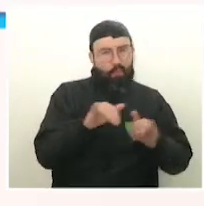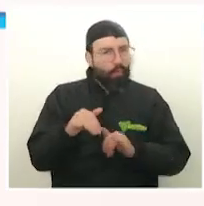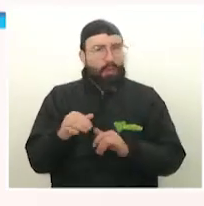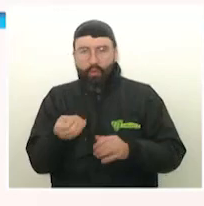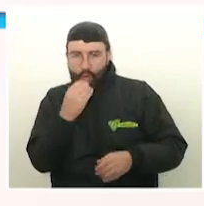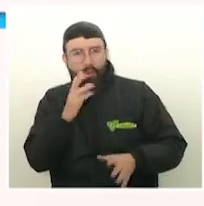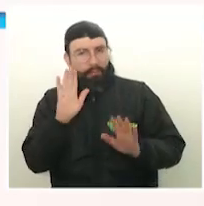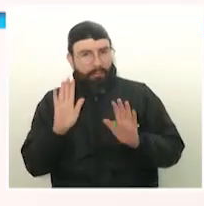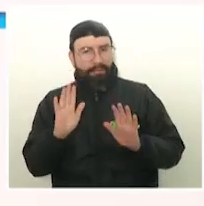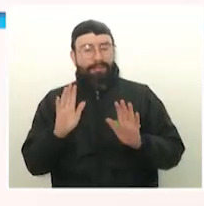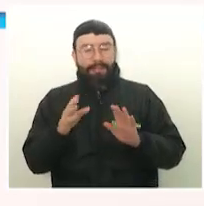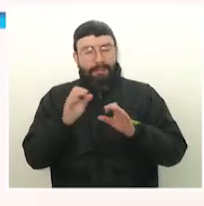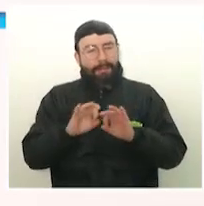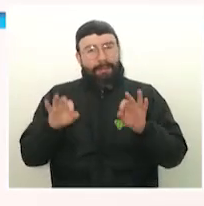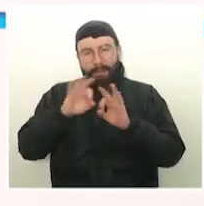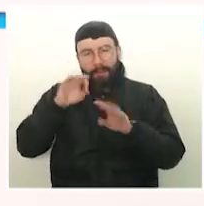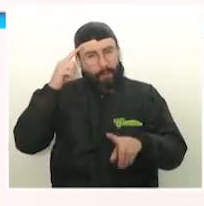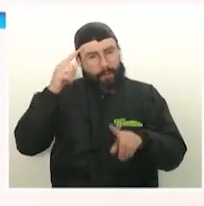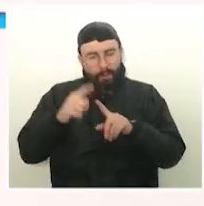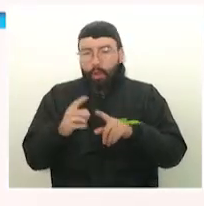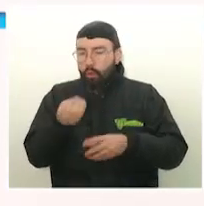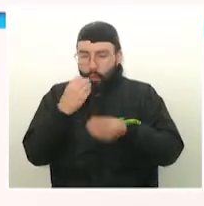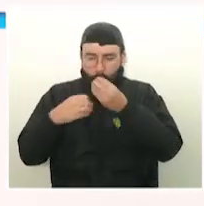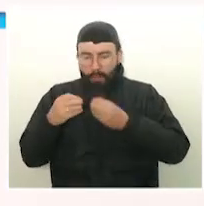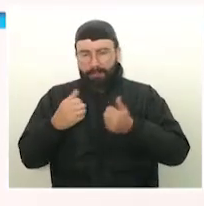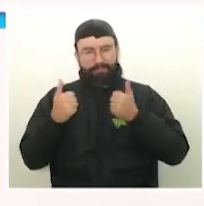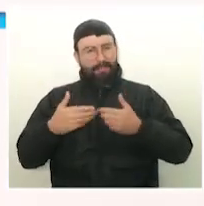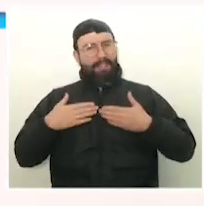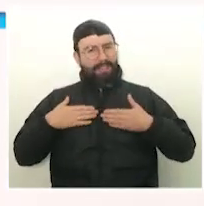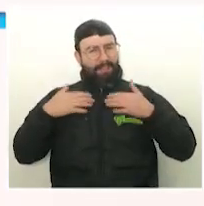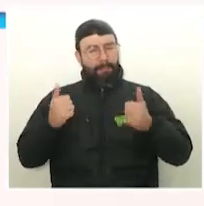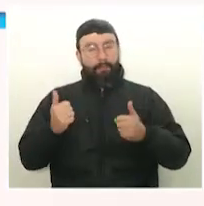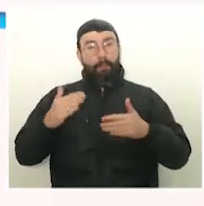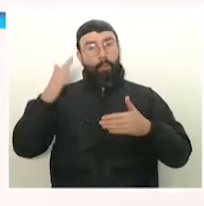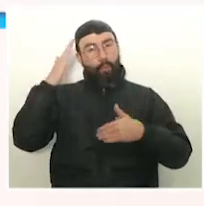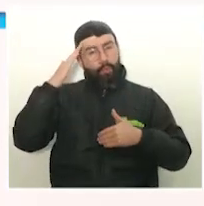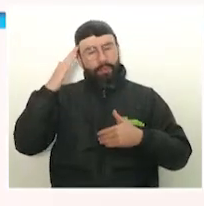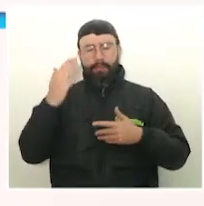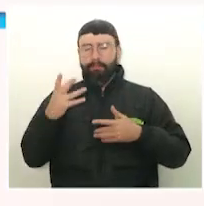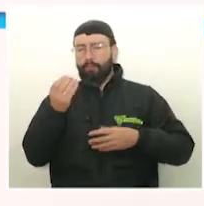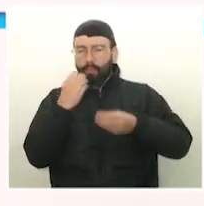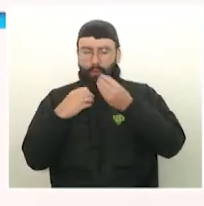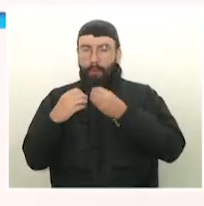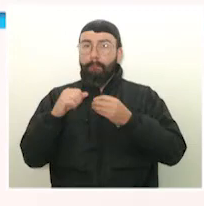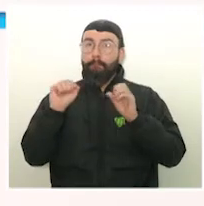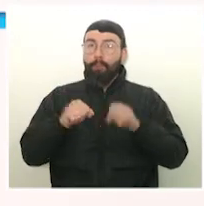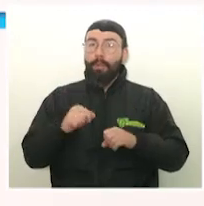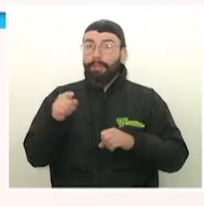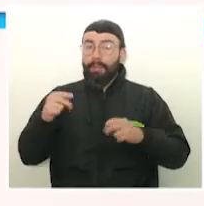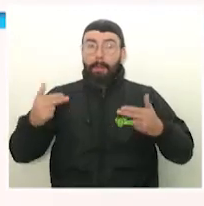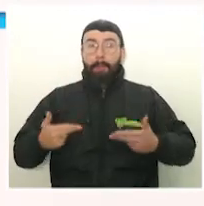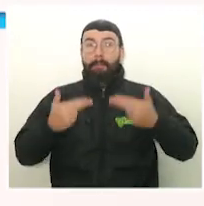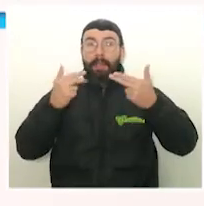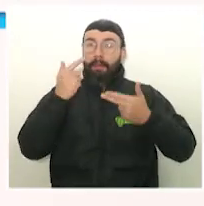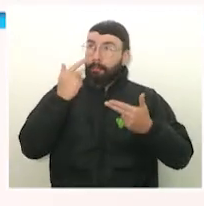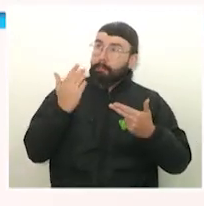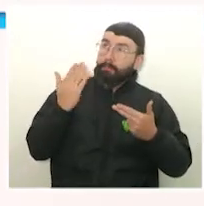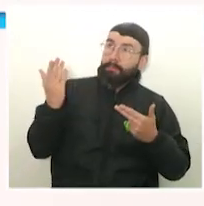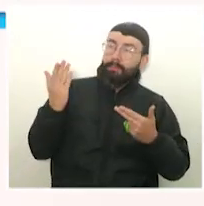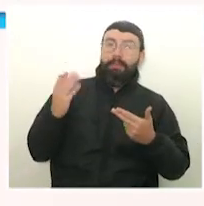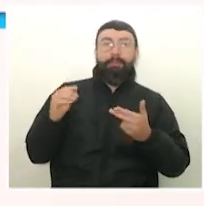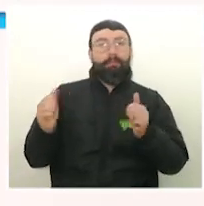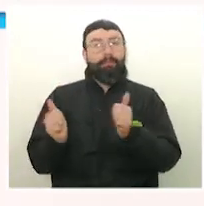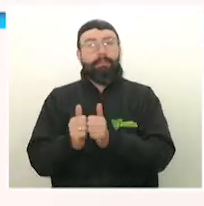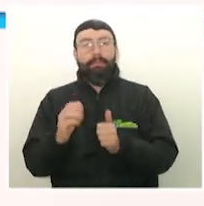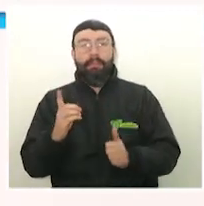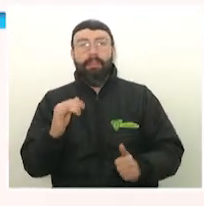todas las personas con contenido de conciencia acerca de nuestra alimentación. Queremos que vean un video fantástico que hicimos con Discovery